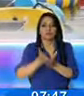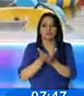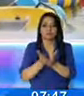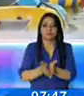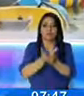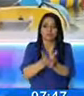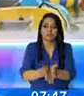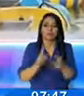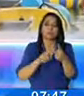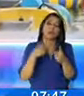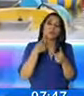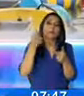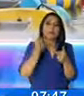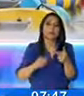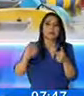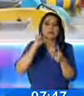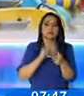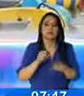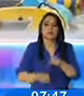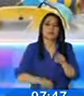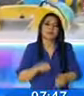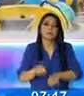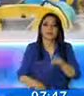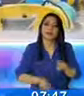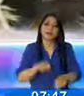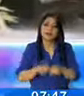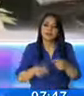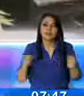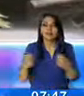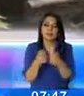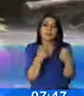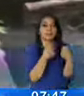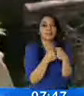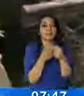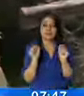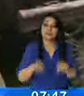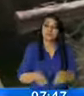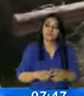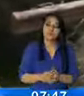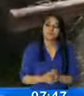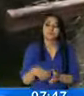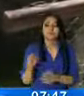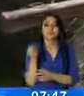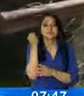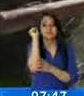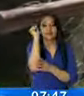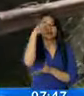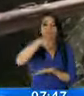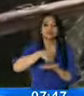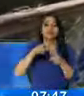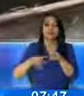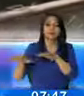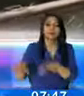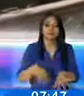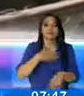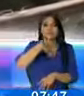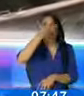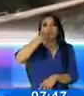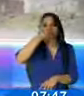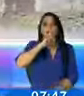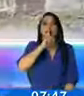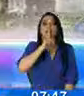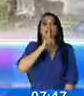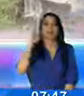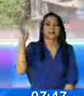en de paseos en botes de pedal también los botes chocones en la sierra centro se planifican varias actividades de Ambato la tacunga y